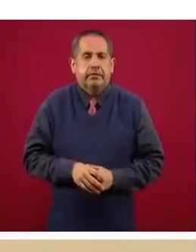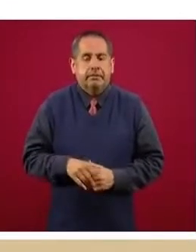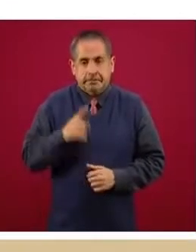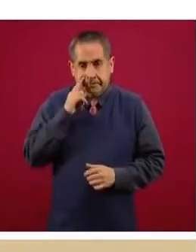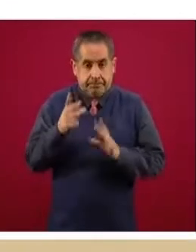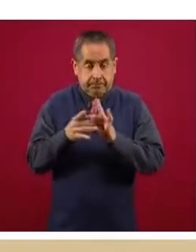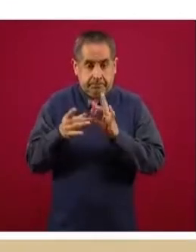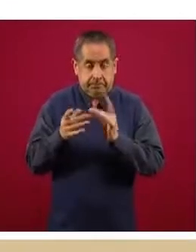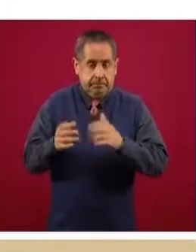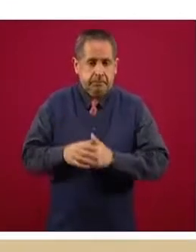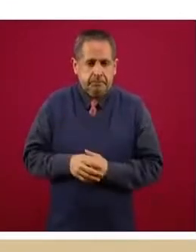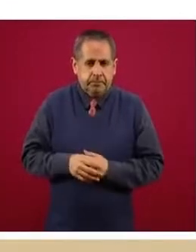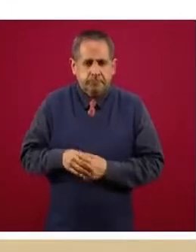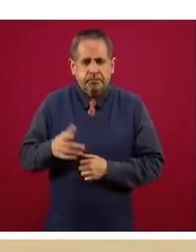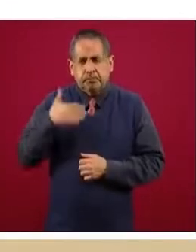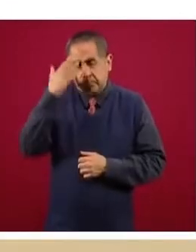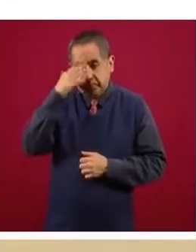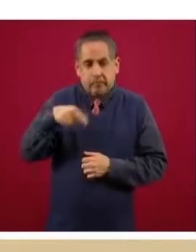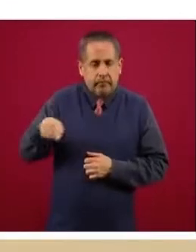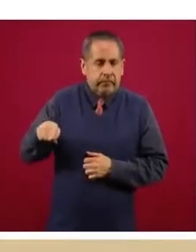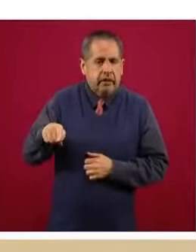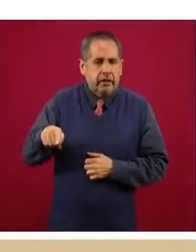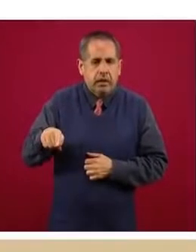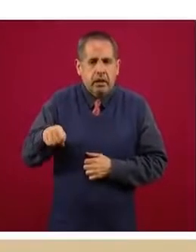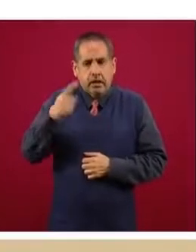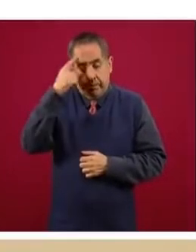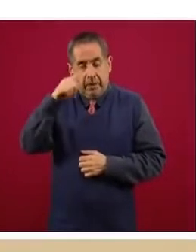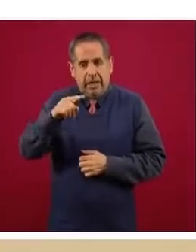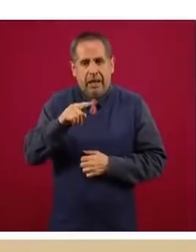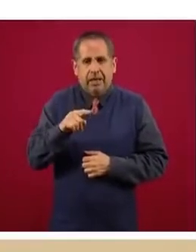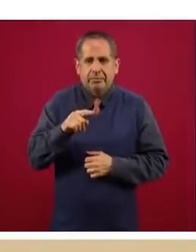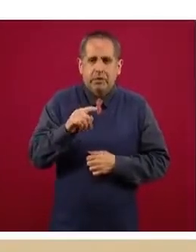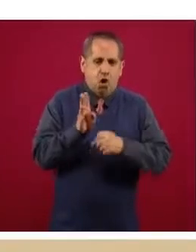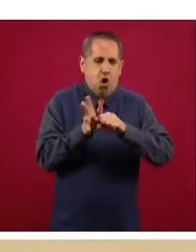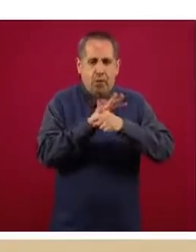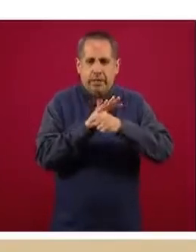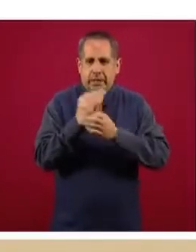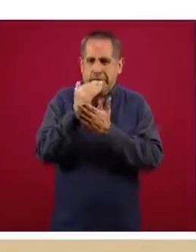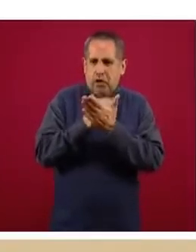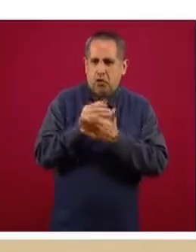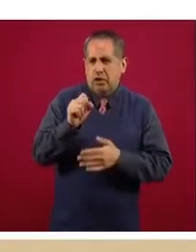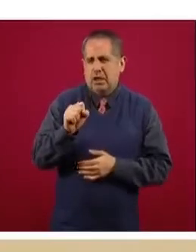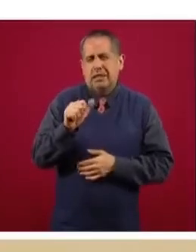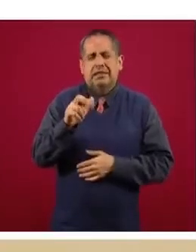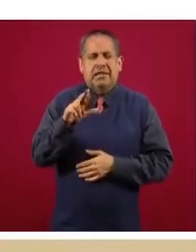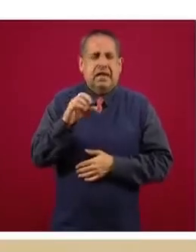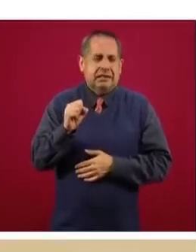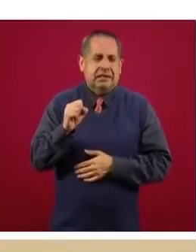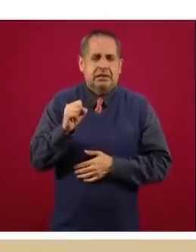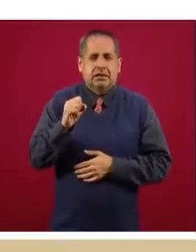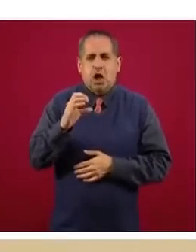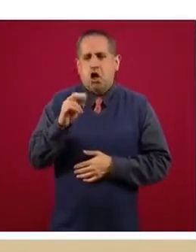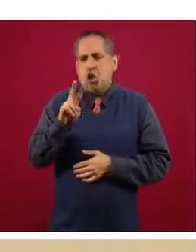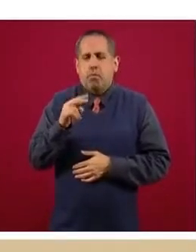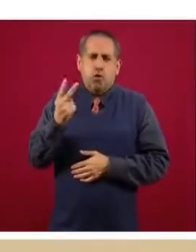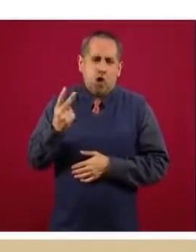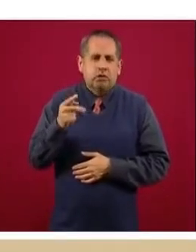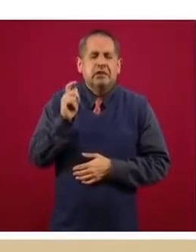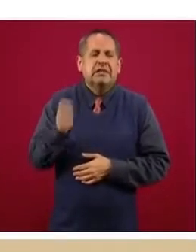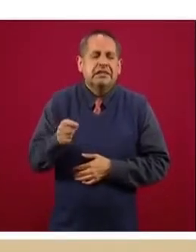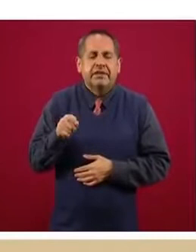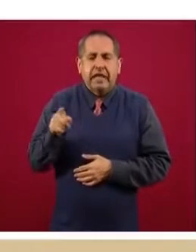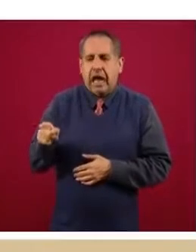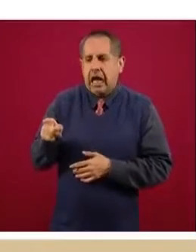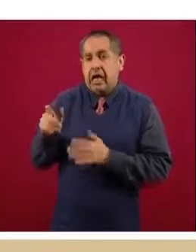Bueno. ¿Qué sabemos? Que las medidas para mitigar el SARS-CoV-2 pues implican un confinamiento mucho mayor en las